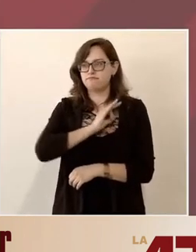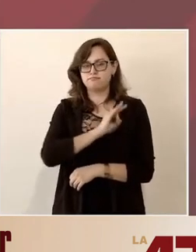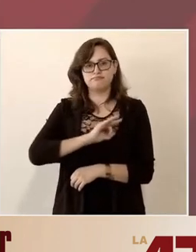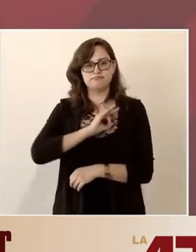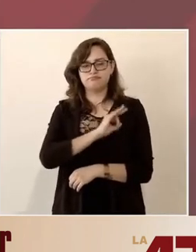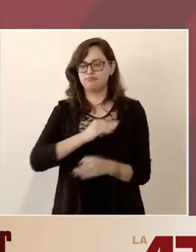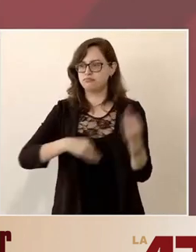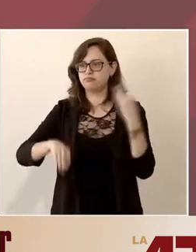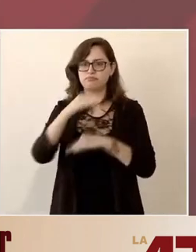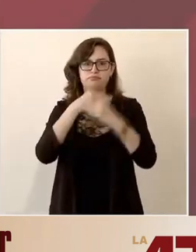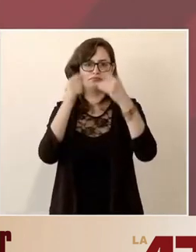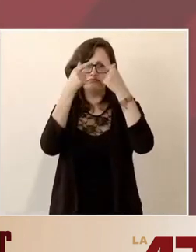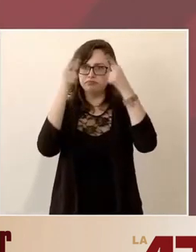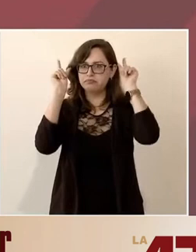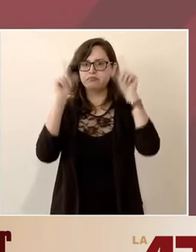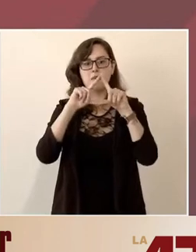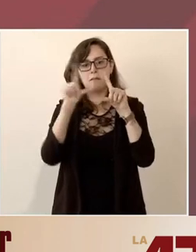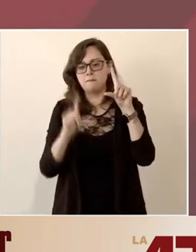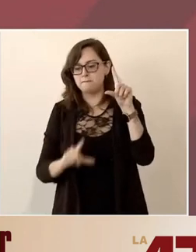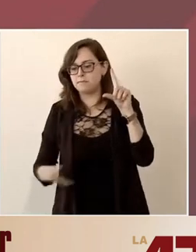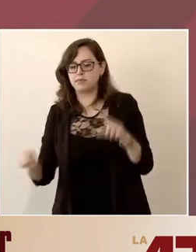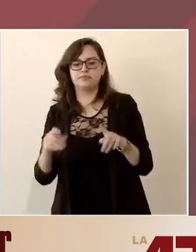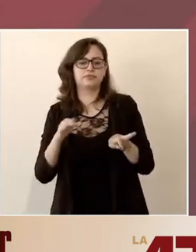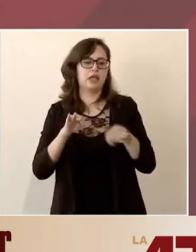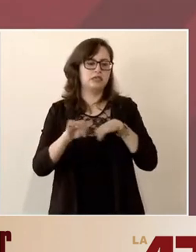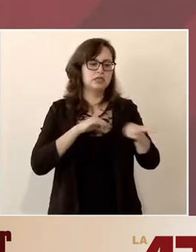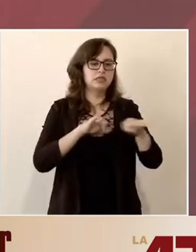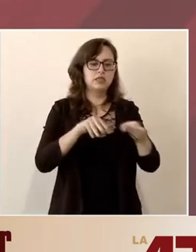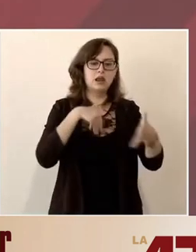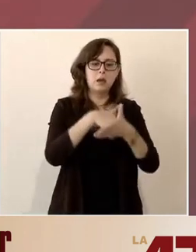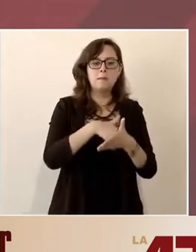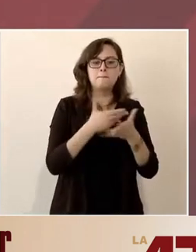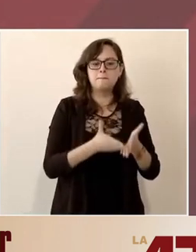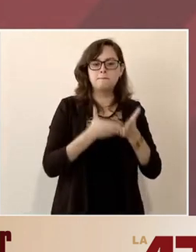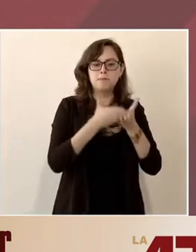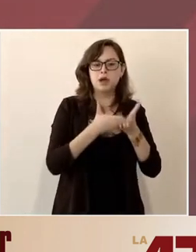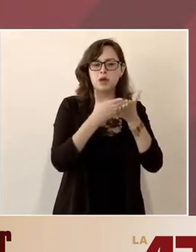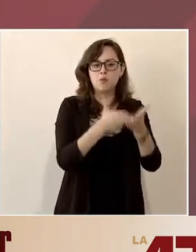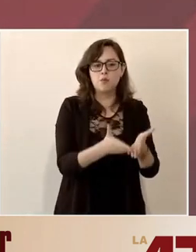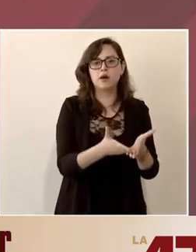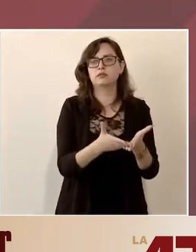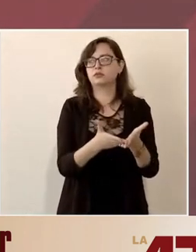los que están en los puertos, en los